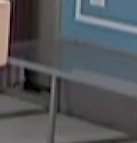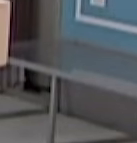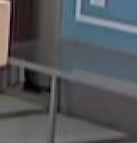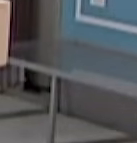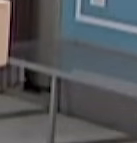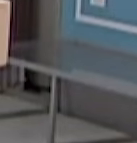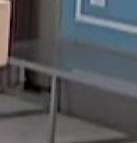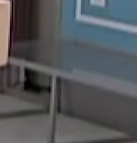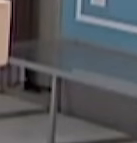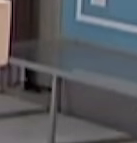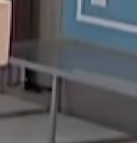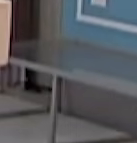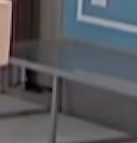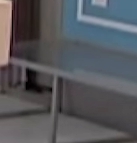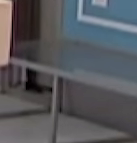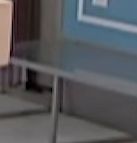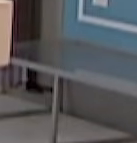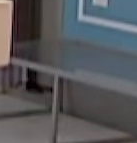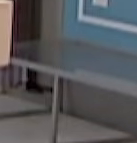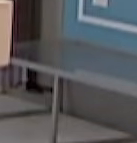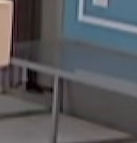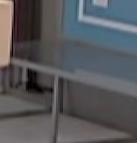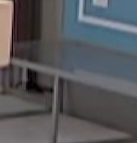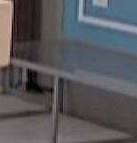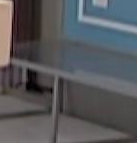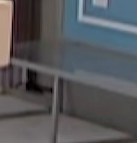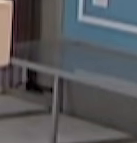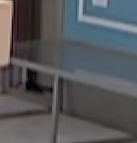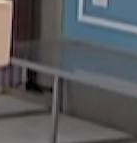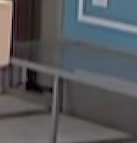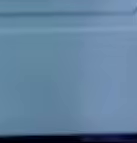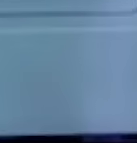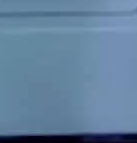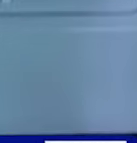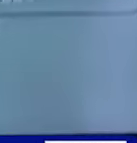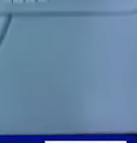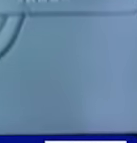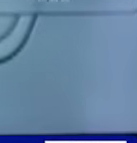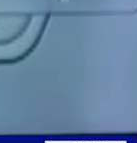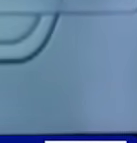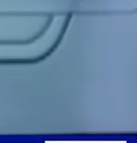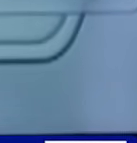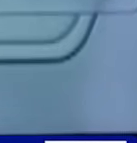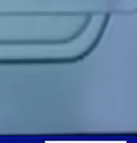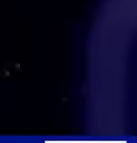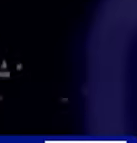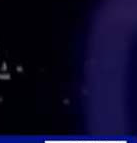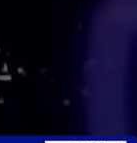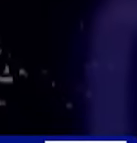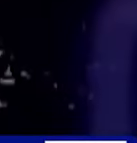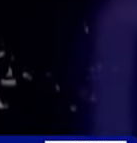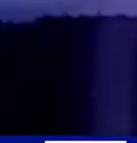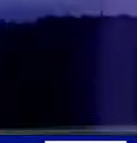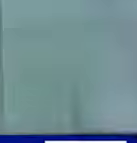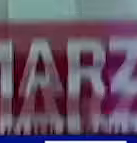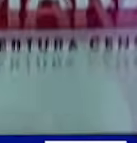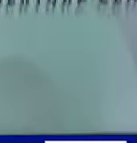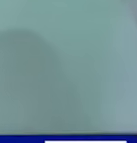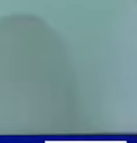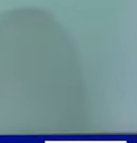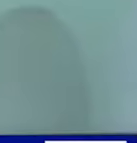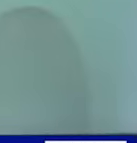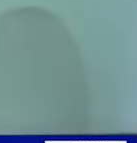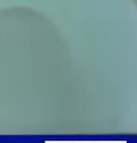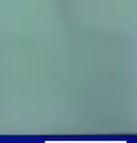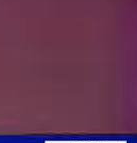pero tenemos nosotros toda la información de lo que va a ser el censo. Pedirle a usted que acate el auto de buen gobierno, que se quede en casa, que